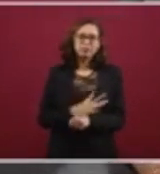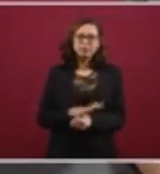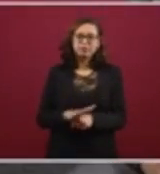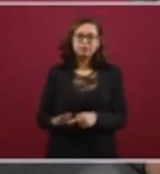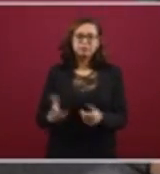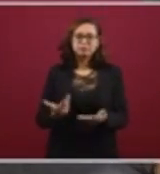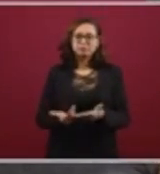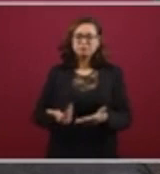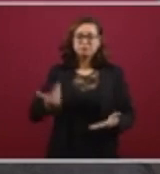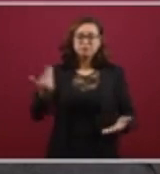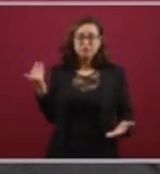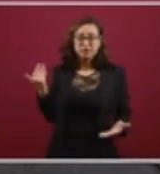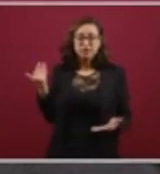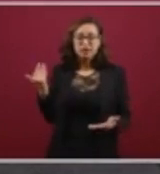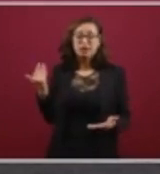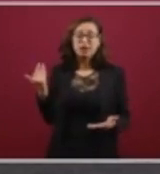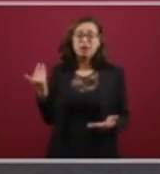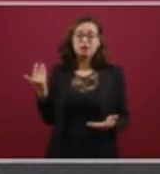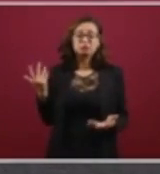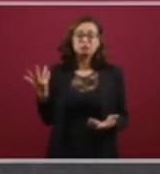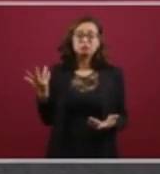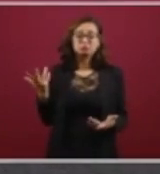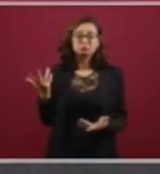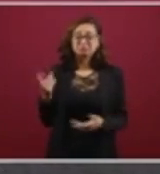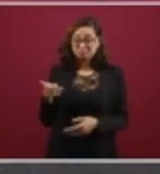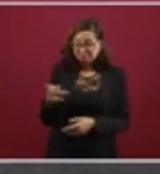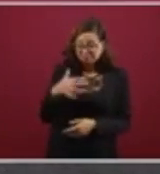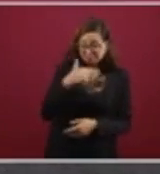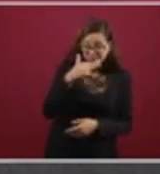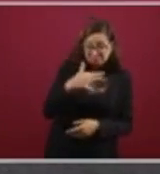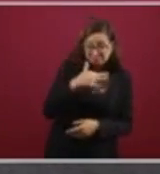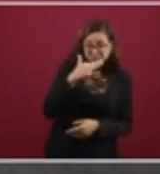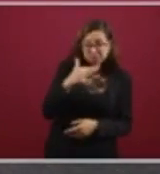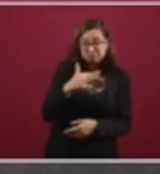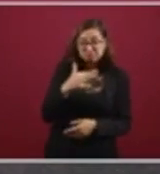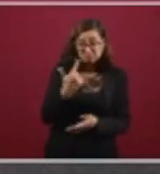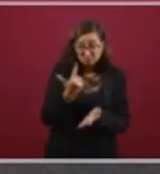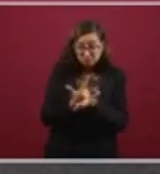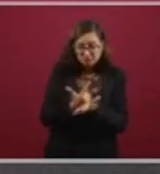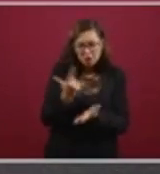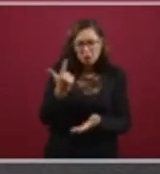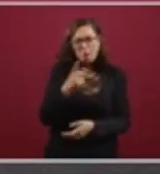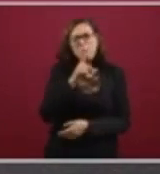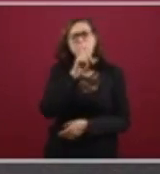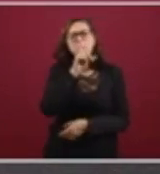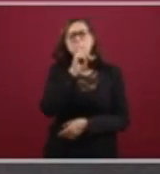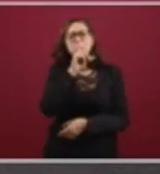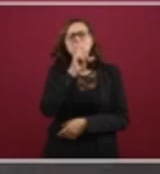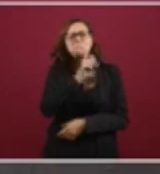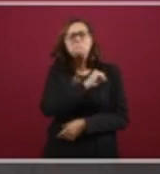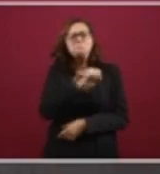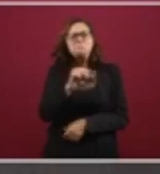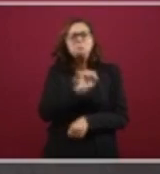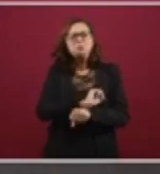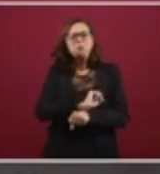que no se contemplaba a la corrupción como un delito